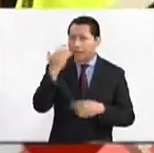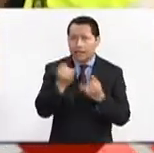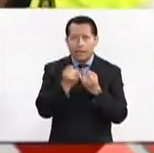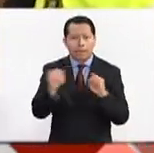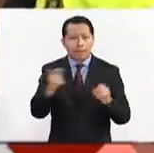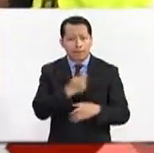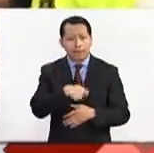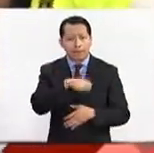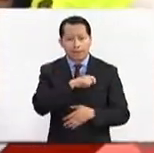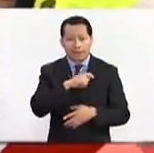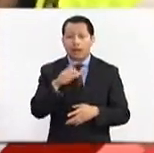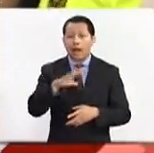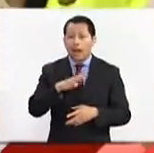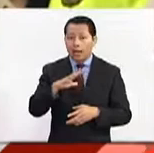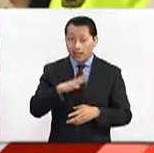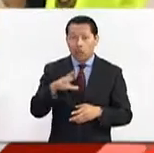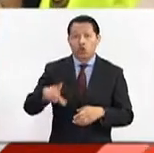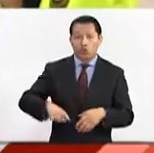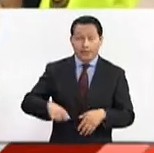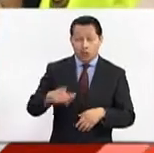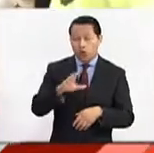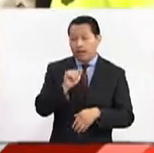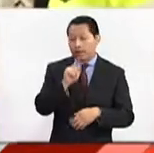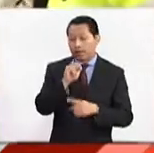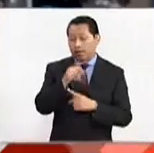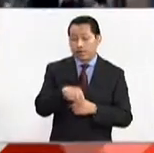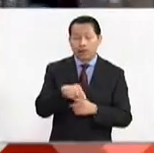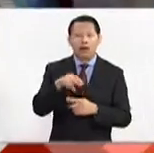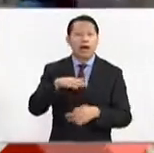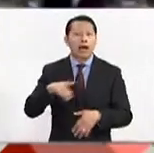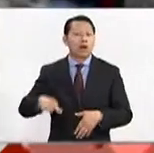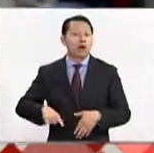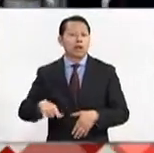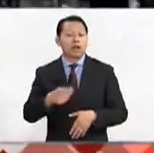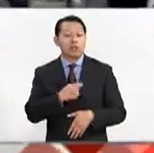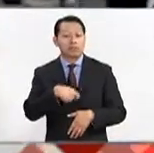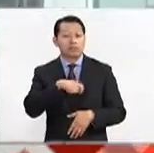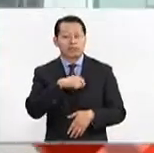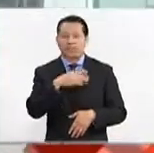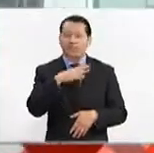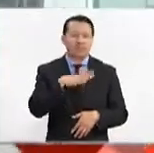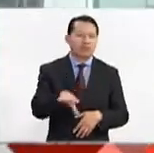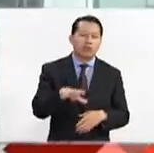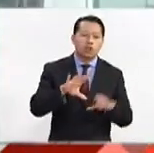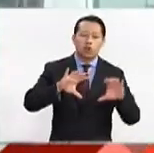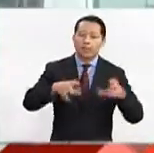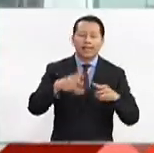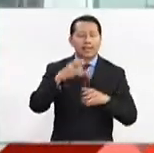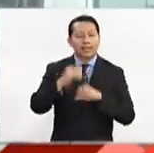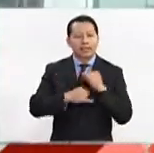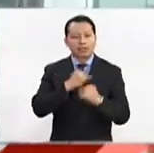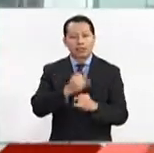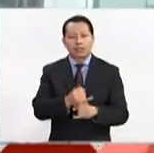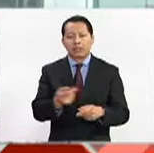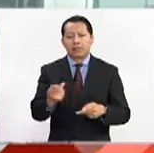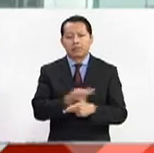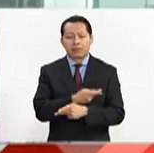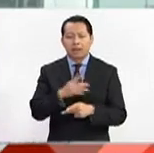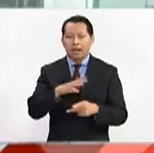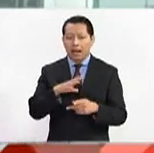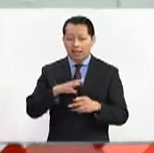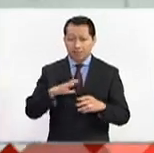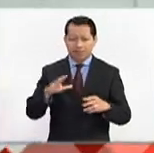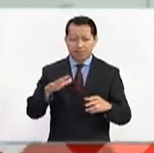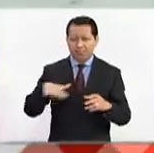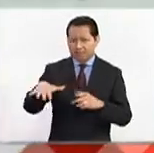Las elecciones convocadas por el gobierno catalán y rechazadas tajantemente por el gobierno español y parte de la comunidad internacional se desarrollaron en medio